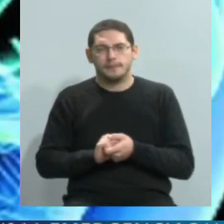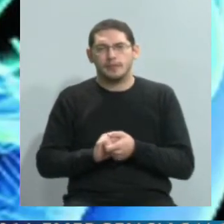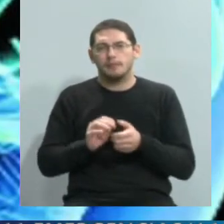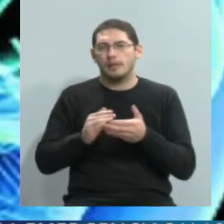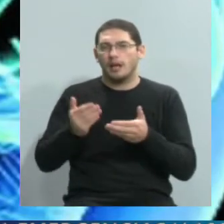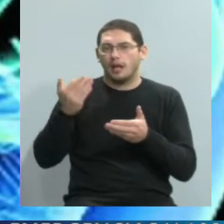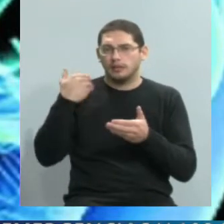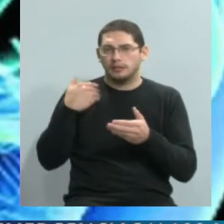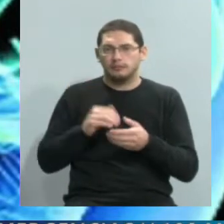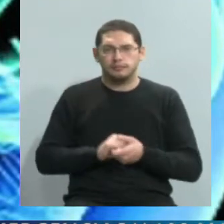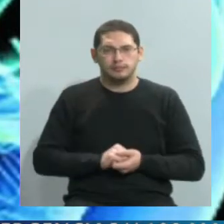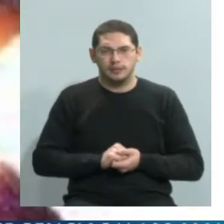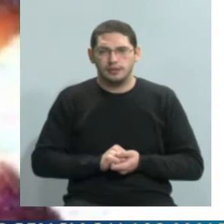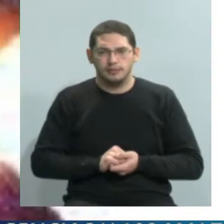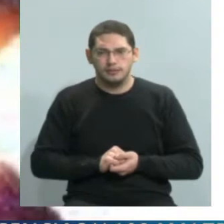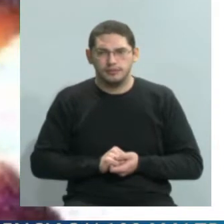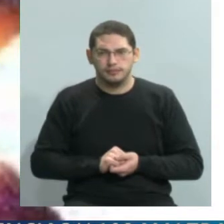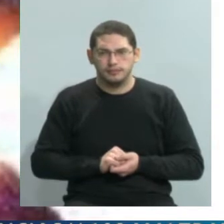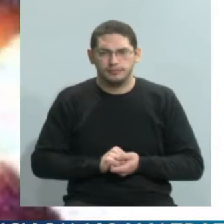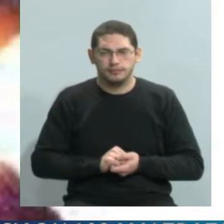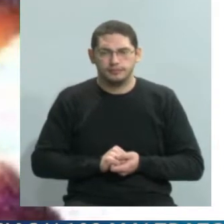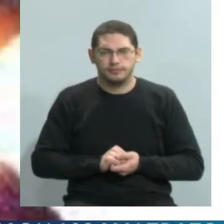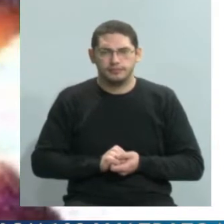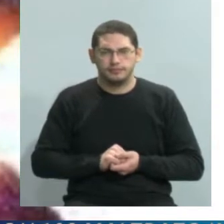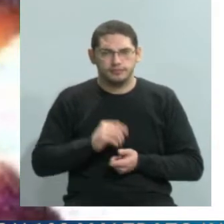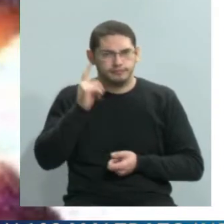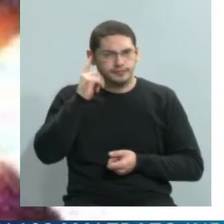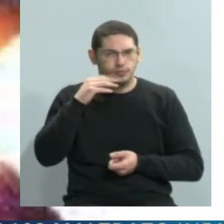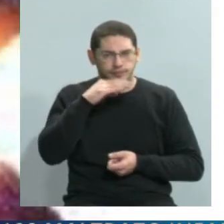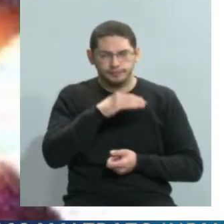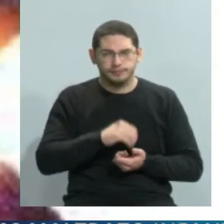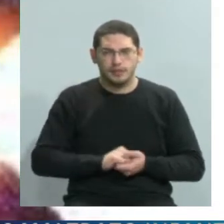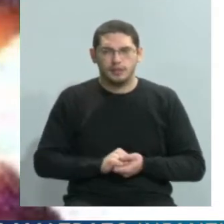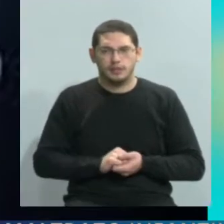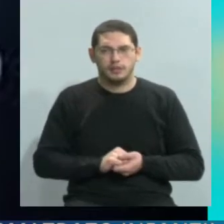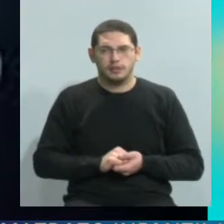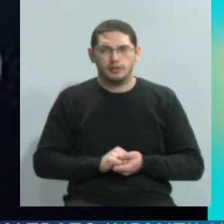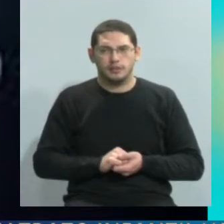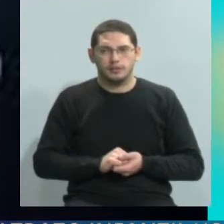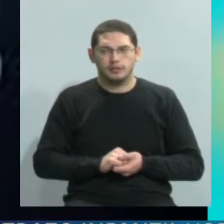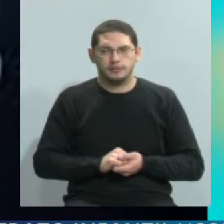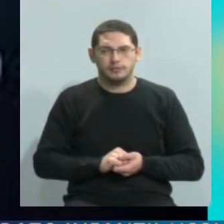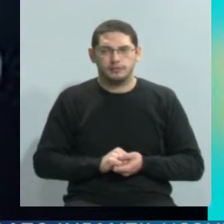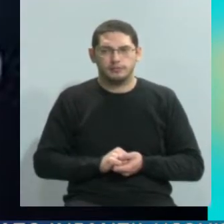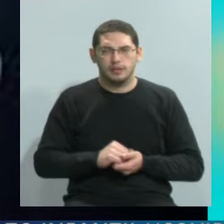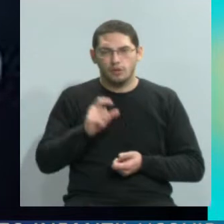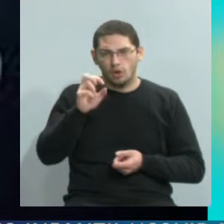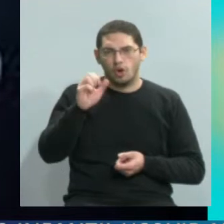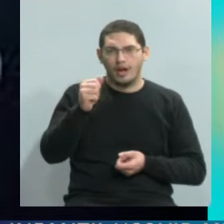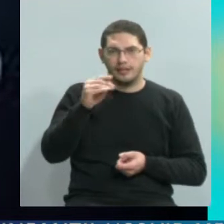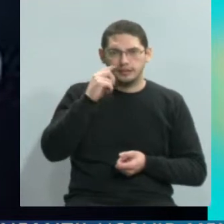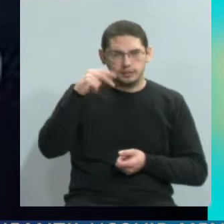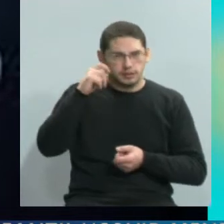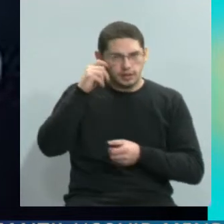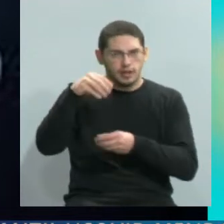principio en las empresas, puntualmente para que de ahí surge a lo individual. Pero empezó en las empresas, como el coaching organizacional y el